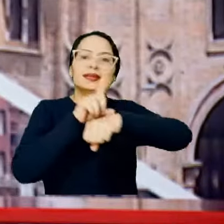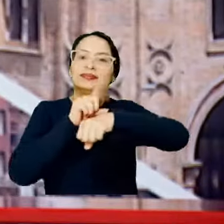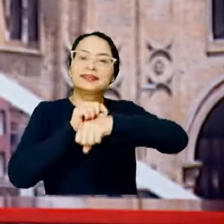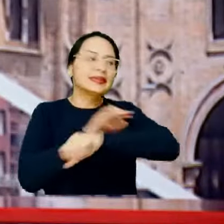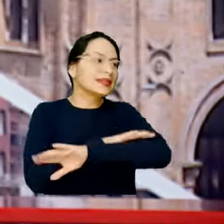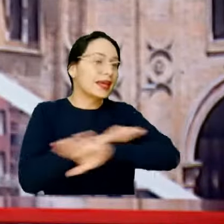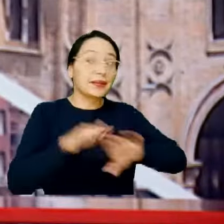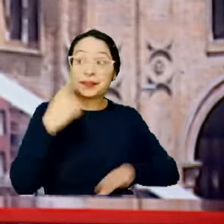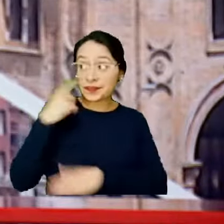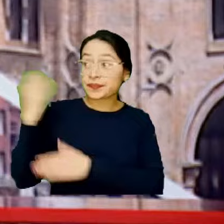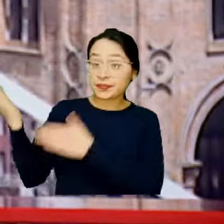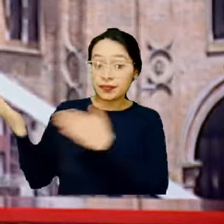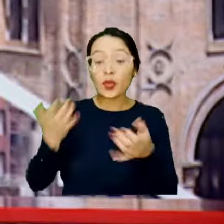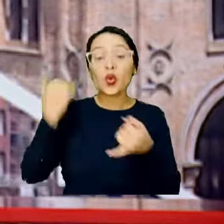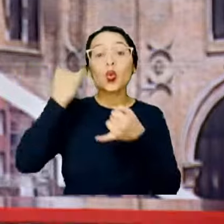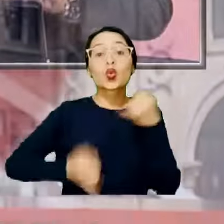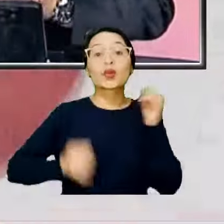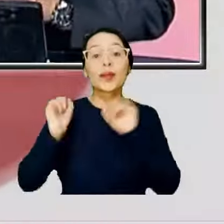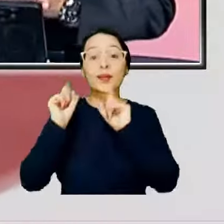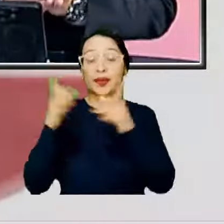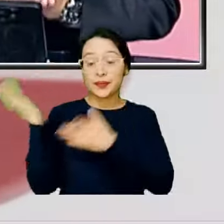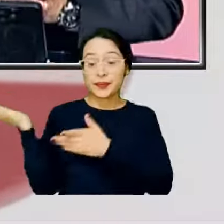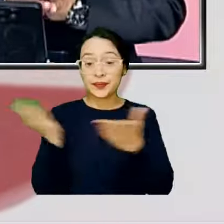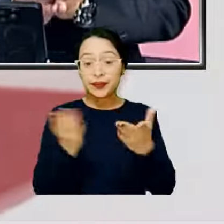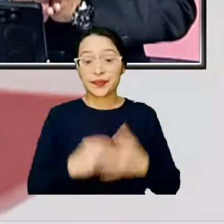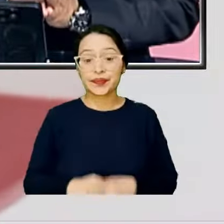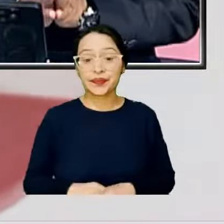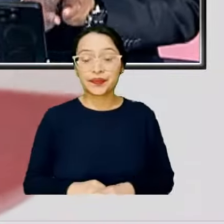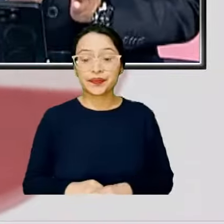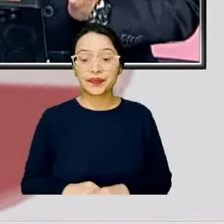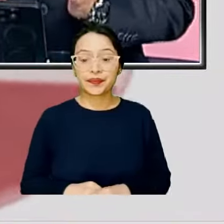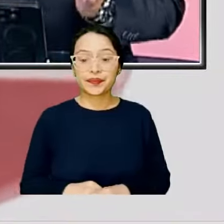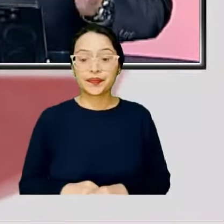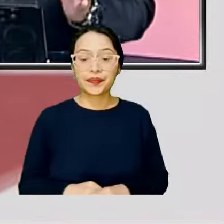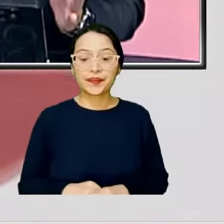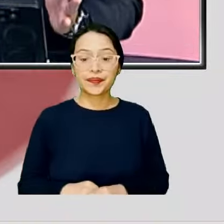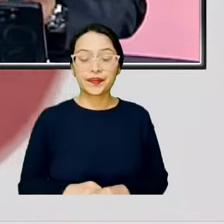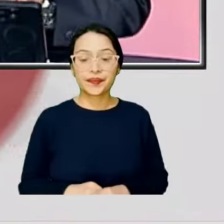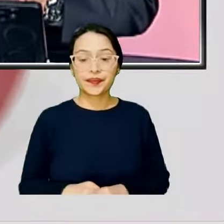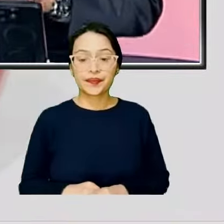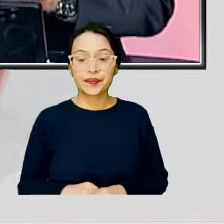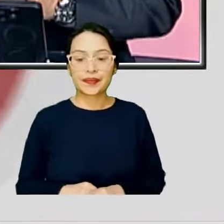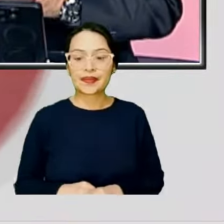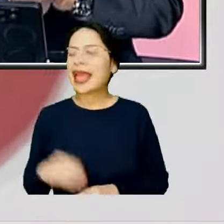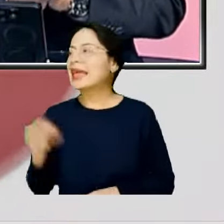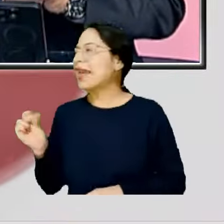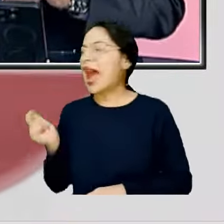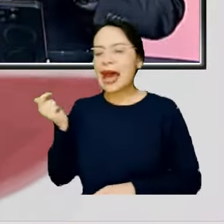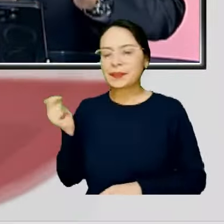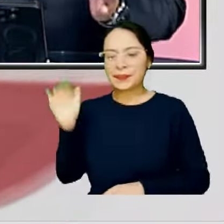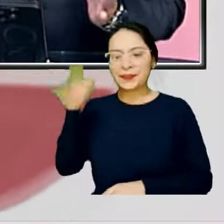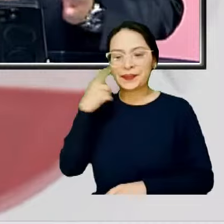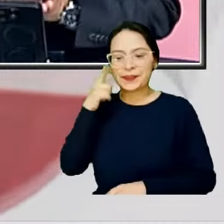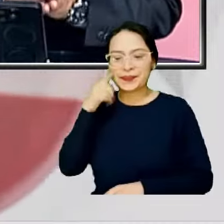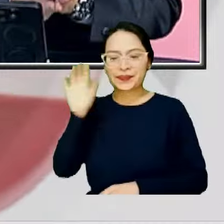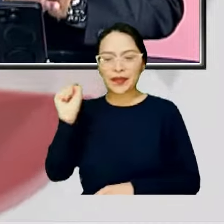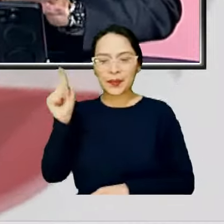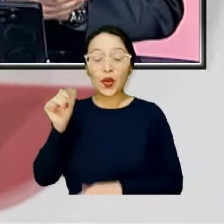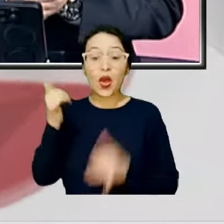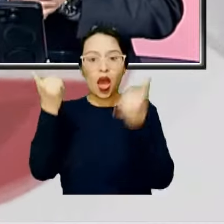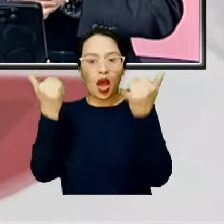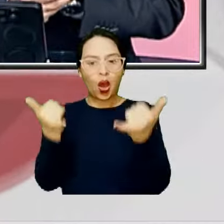Marcelo. Tienes otra inquietud, por favor. Es momento de escucharte. Gracias, Caris. Doctor, rápidamente, sobre este tema que usted acaba de